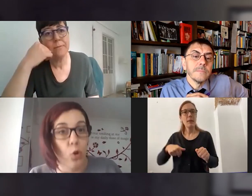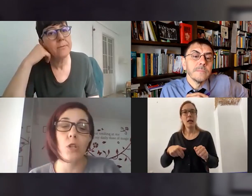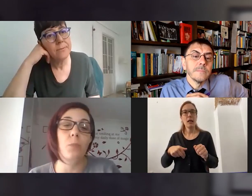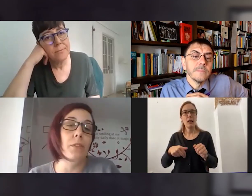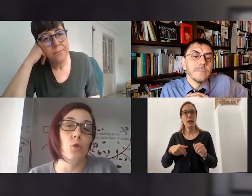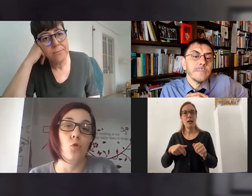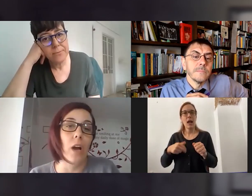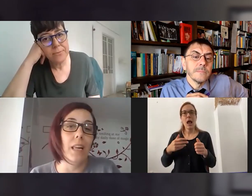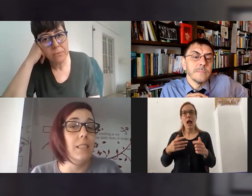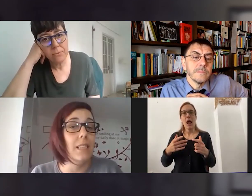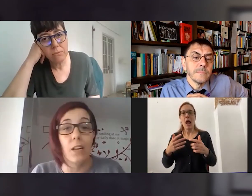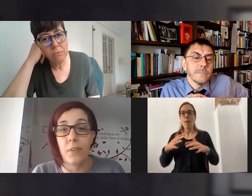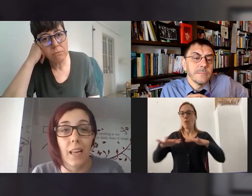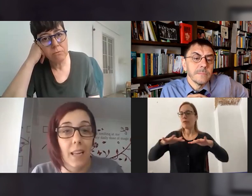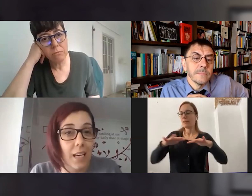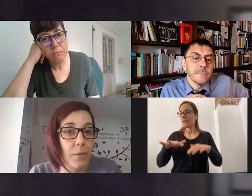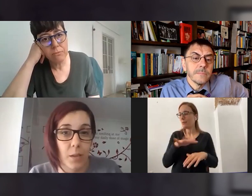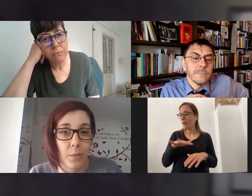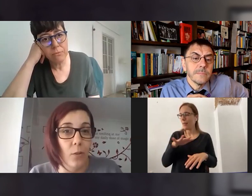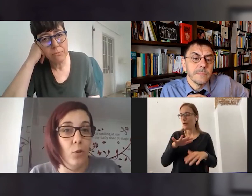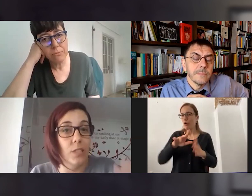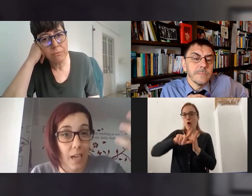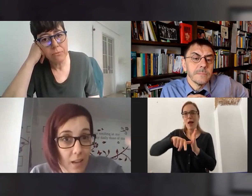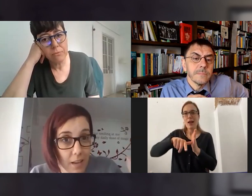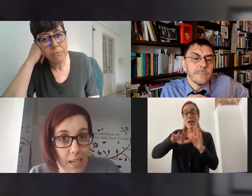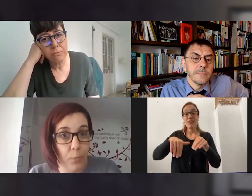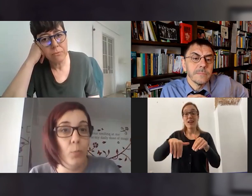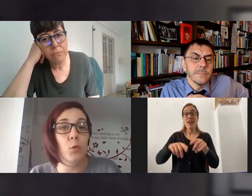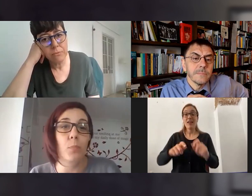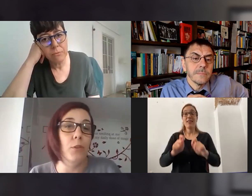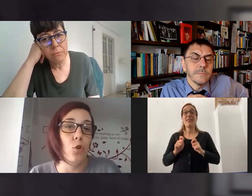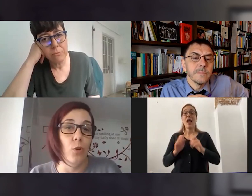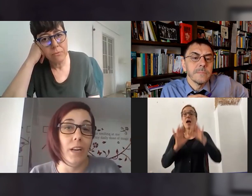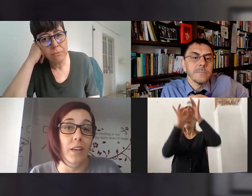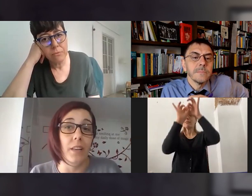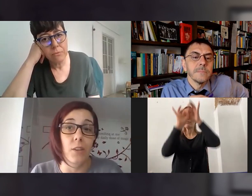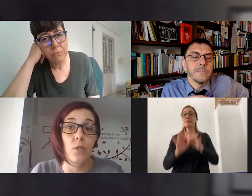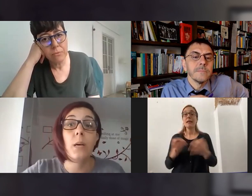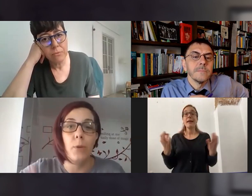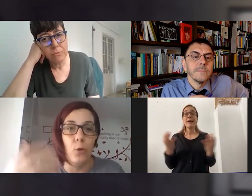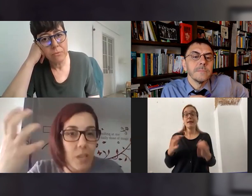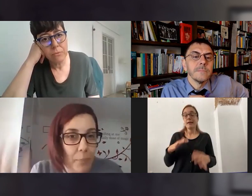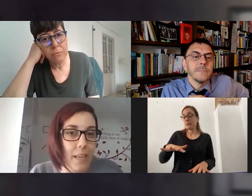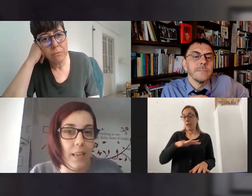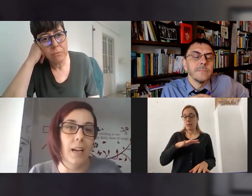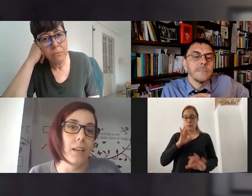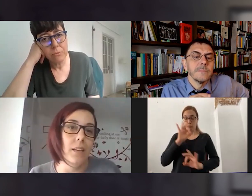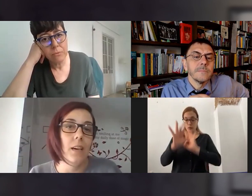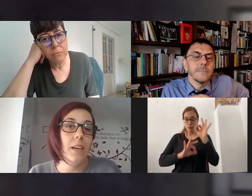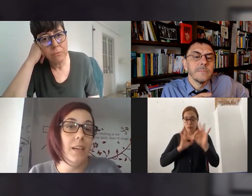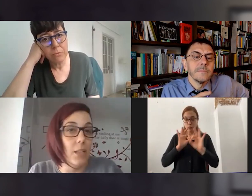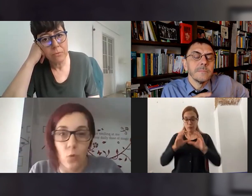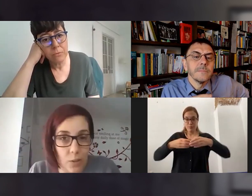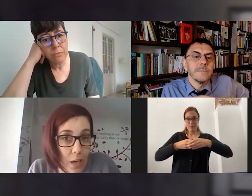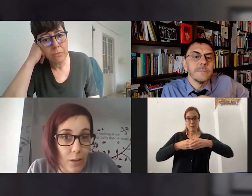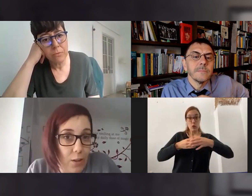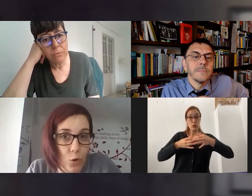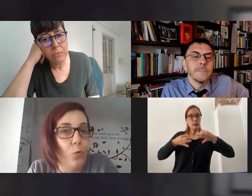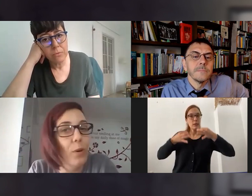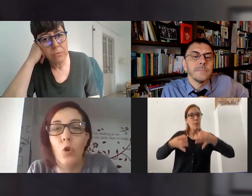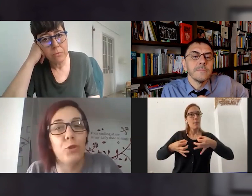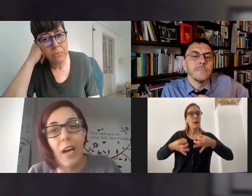desde todos los espacios locales, y que al final el eje vertebrador sea el propio espacio como organización, pero esa pata en la calle que no, o